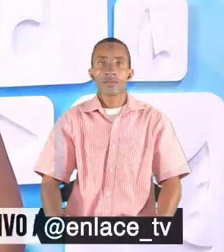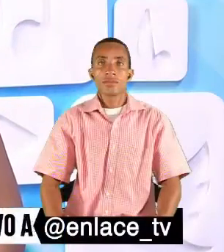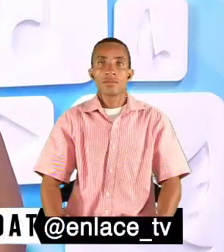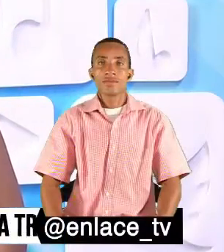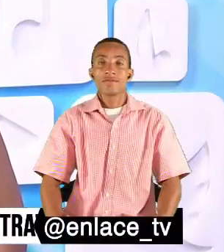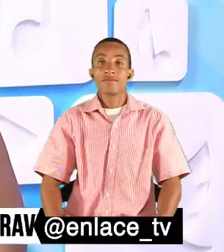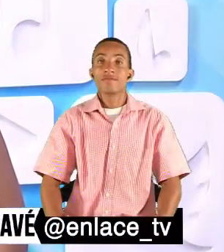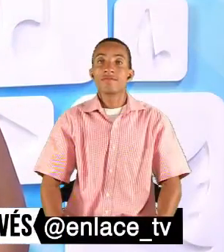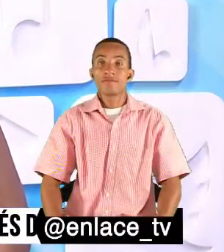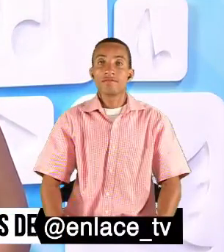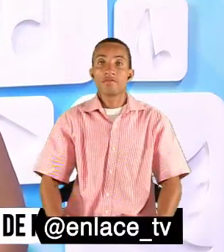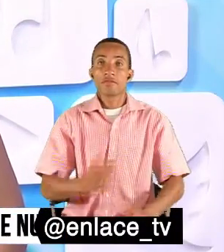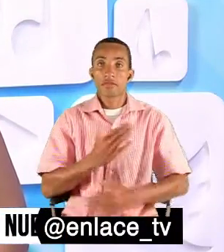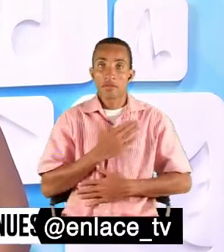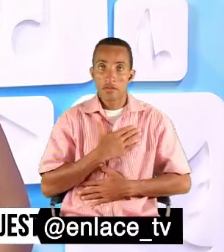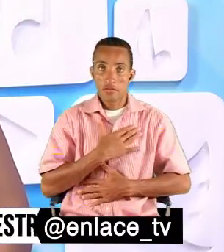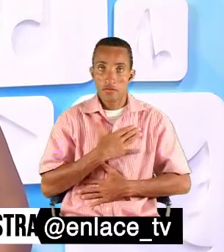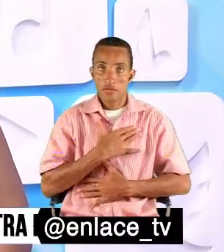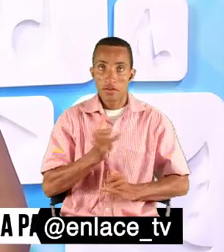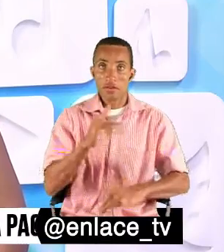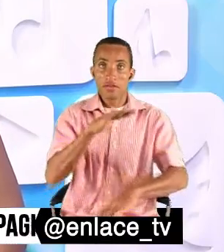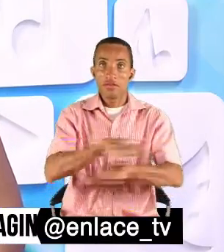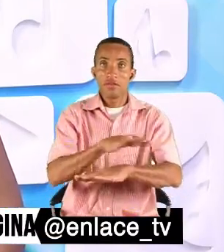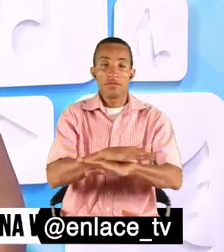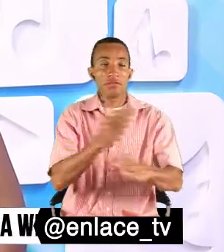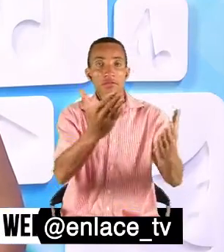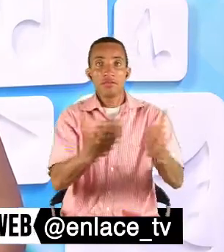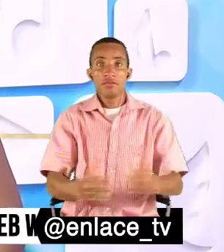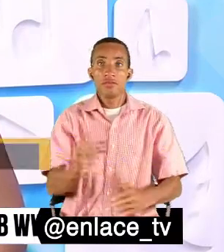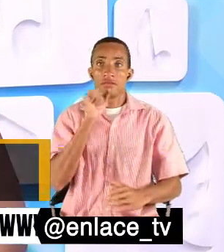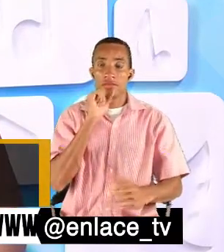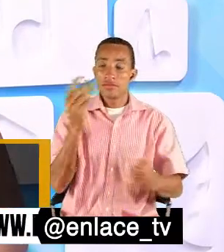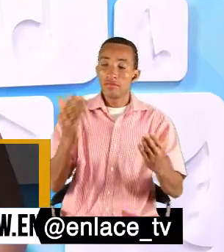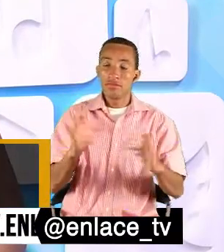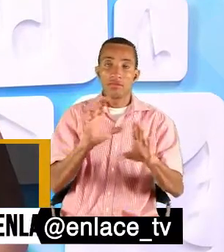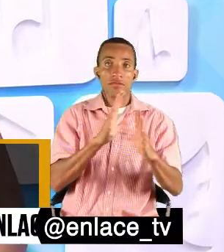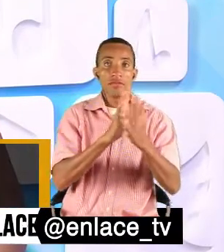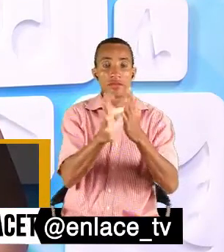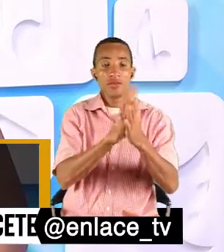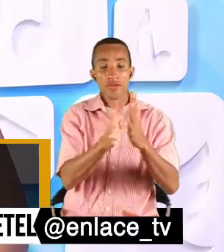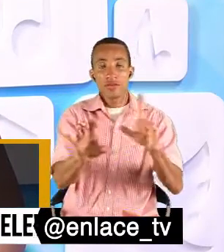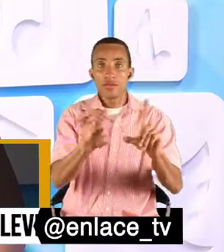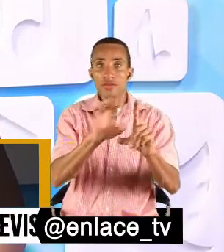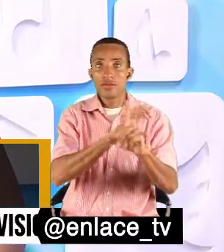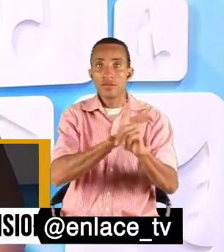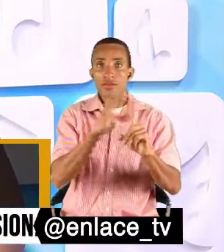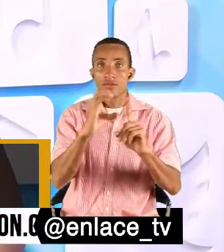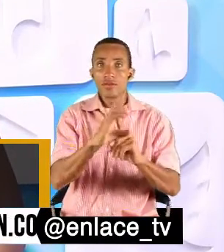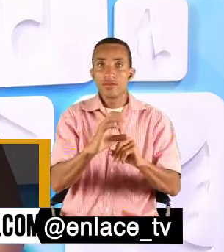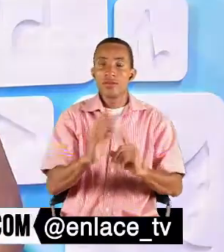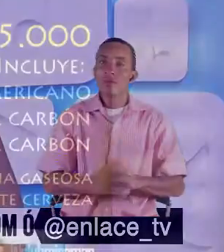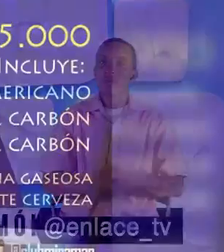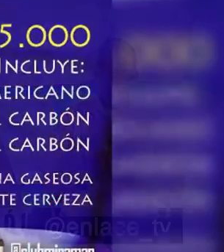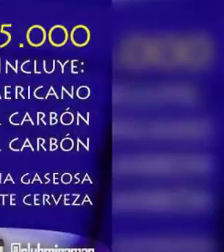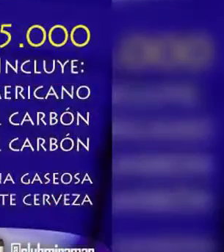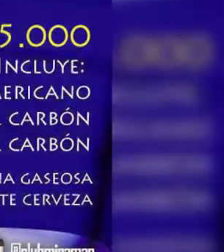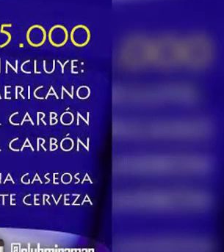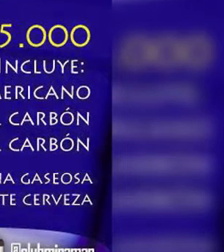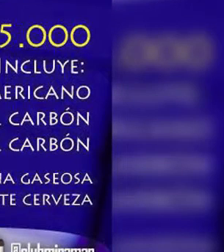Hola, ¿qué tal? Feliz tarde, Barranca Bermeja. Bienvenidos a la información cultural y del entretenimiento. Noche de piano bar en el